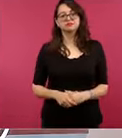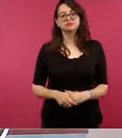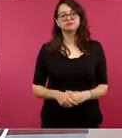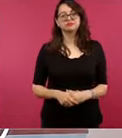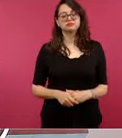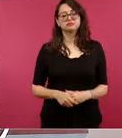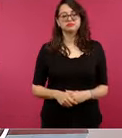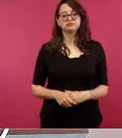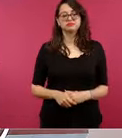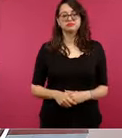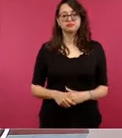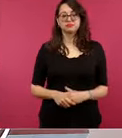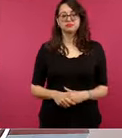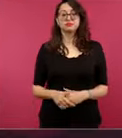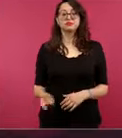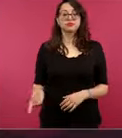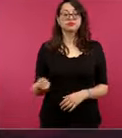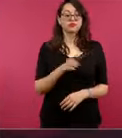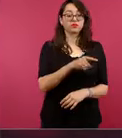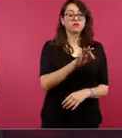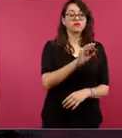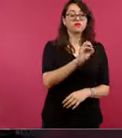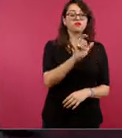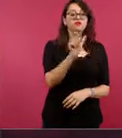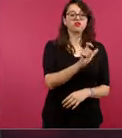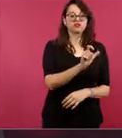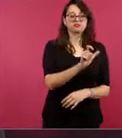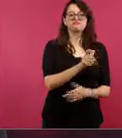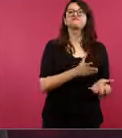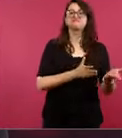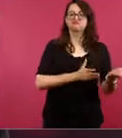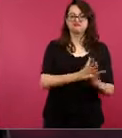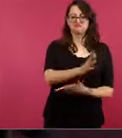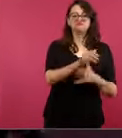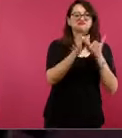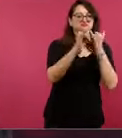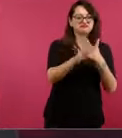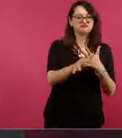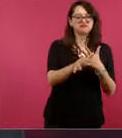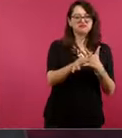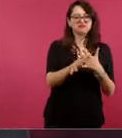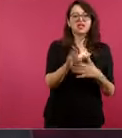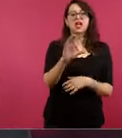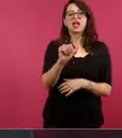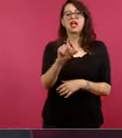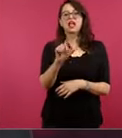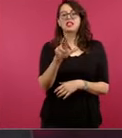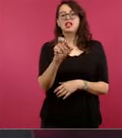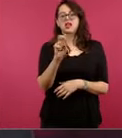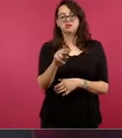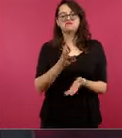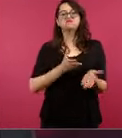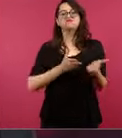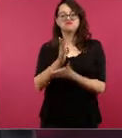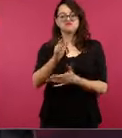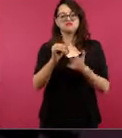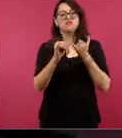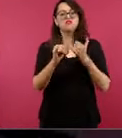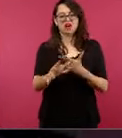porque Fox sí se metió y Calderón también se metió. Ustedes saben que estaba yo en un